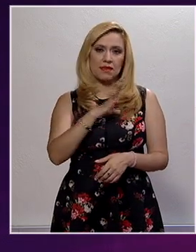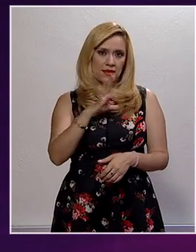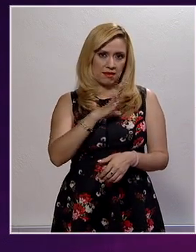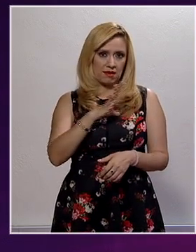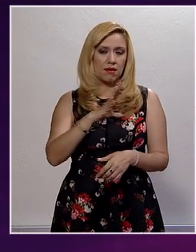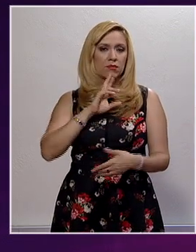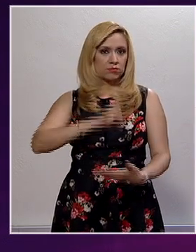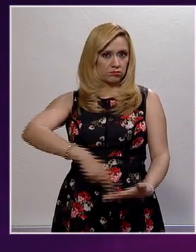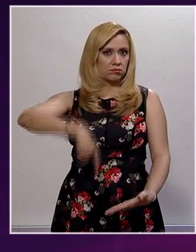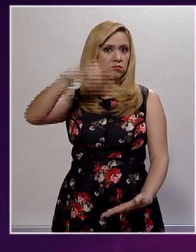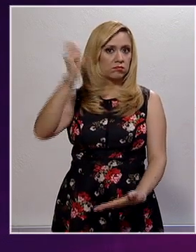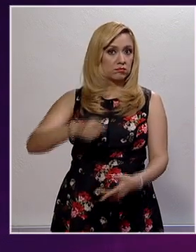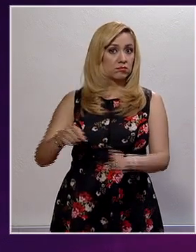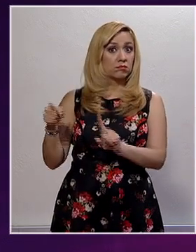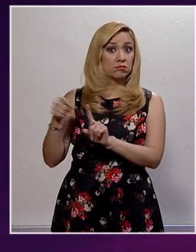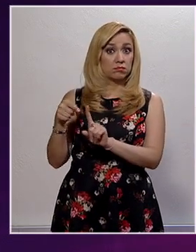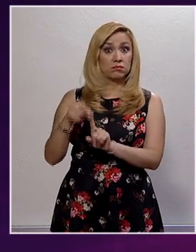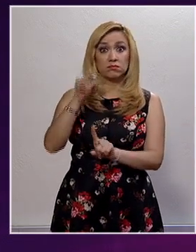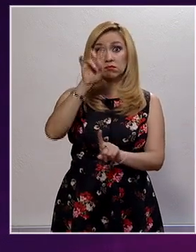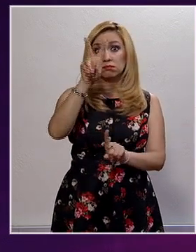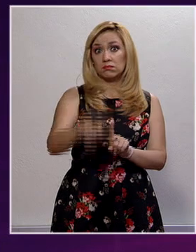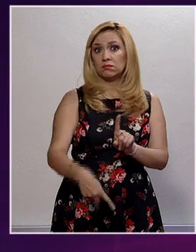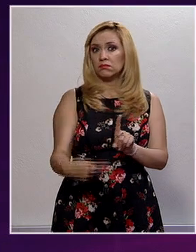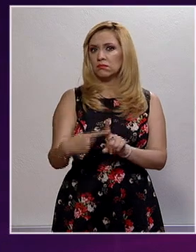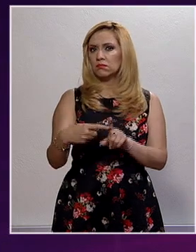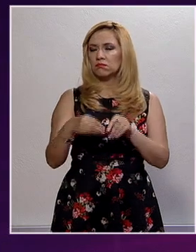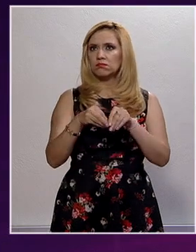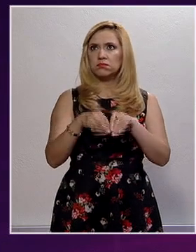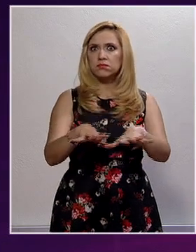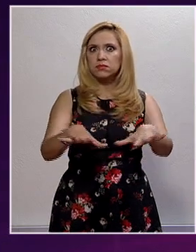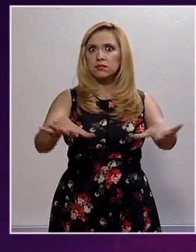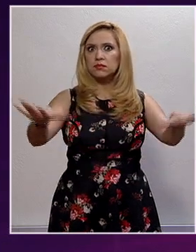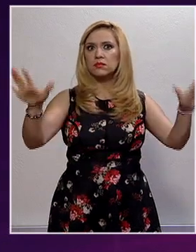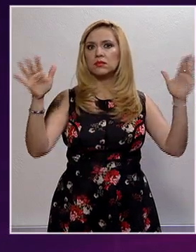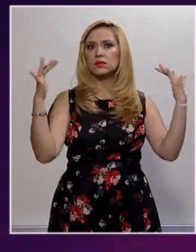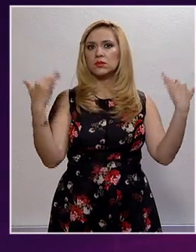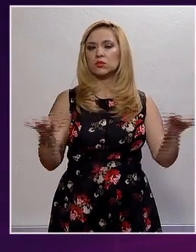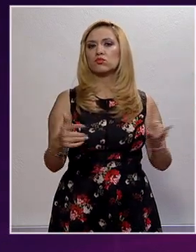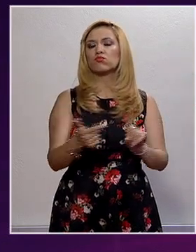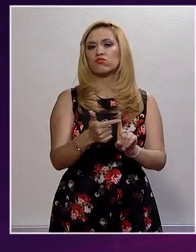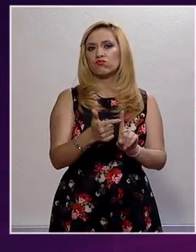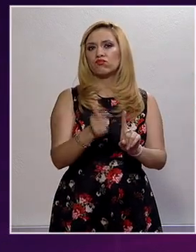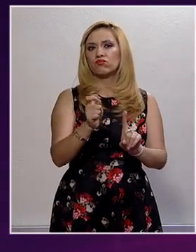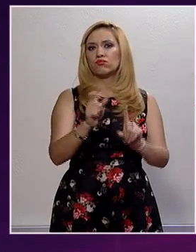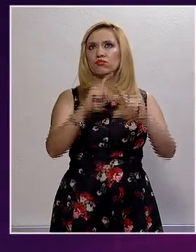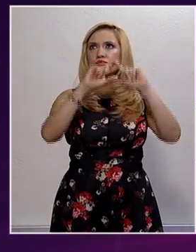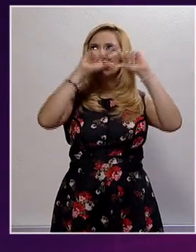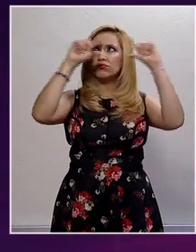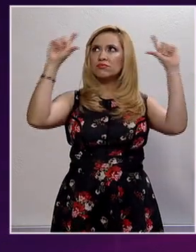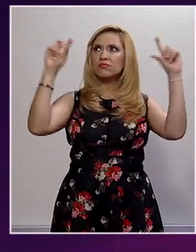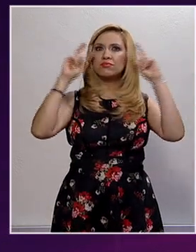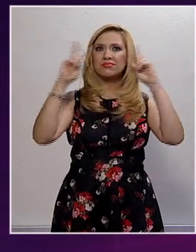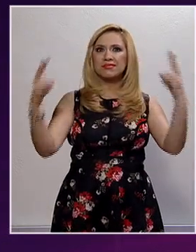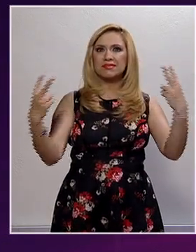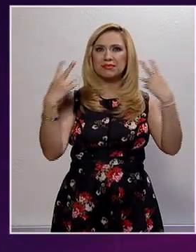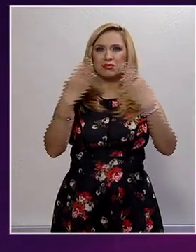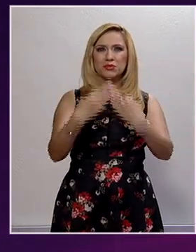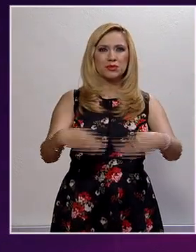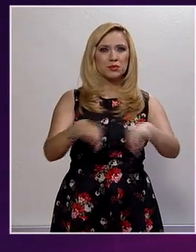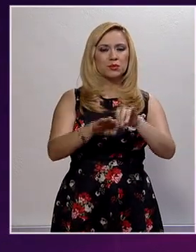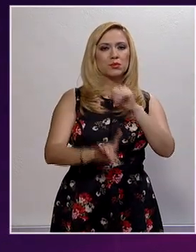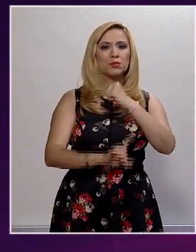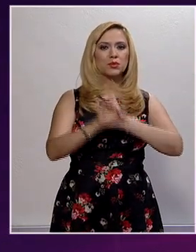La sentencia ha tenido un impacto y tiene una dimensión simbólica muy importante, ¿no?